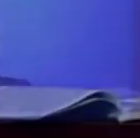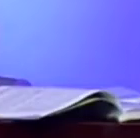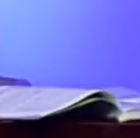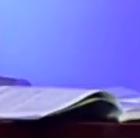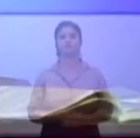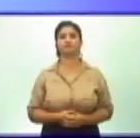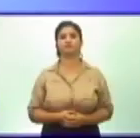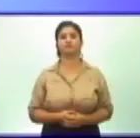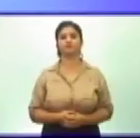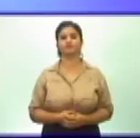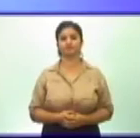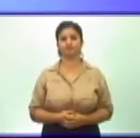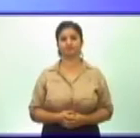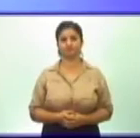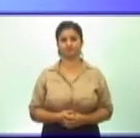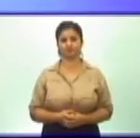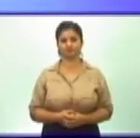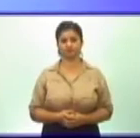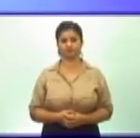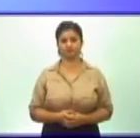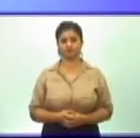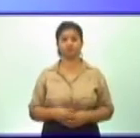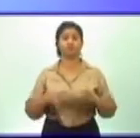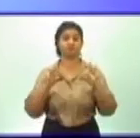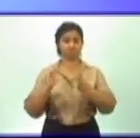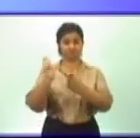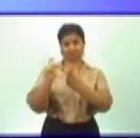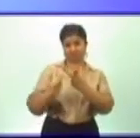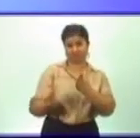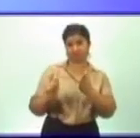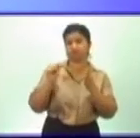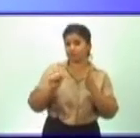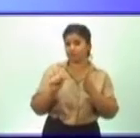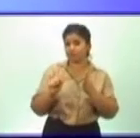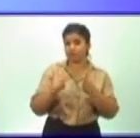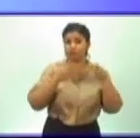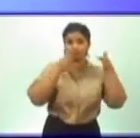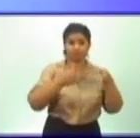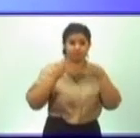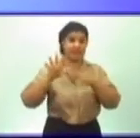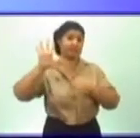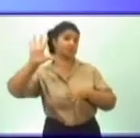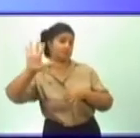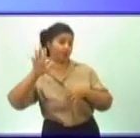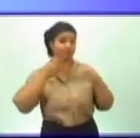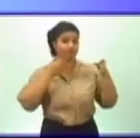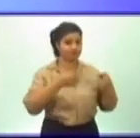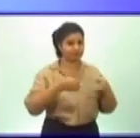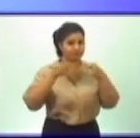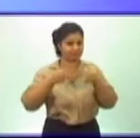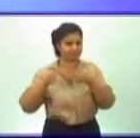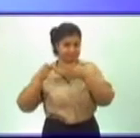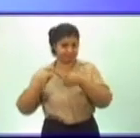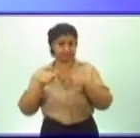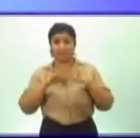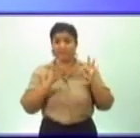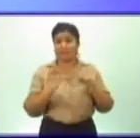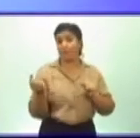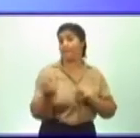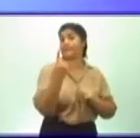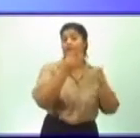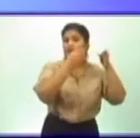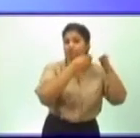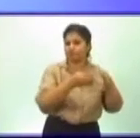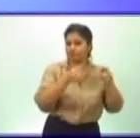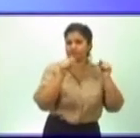La obra está dividida en 5 actos. Desde el primer acto ya se nos presenta el descontento que hay por